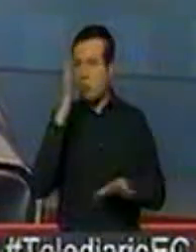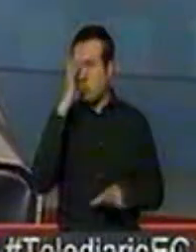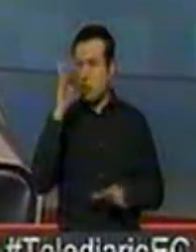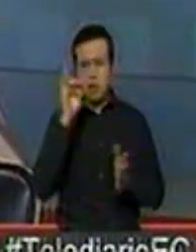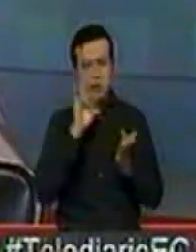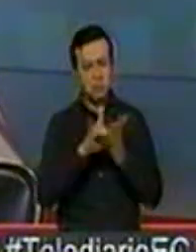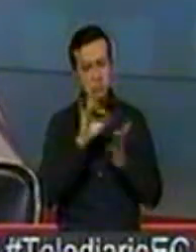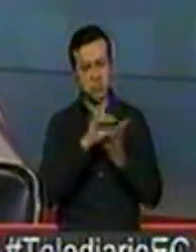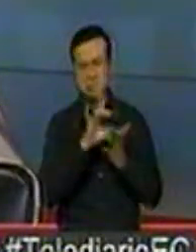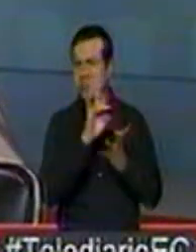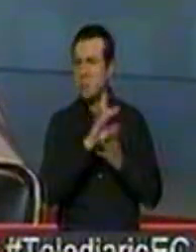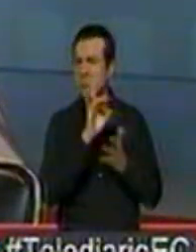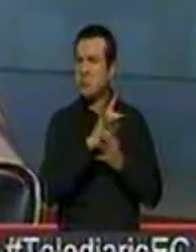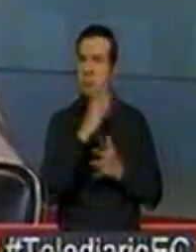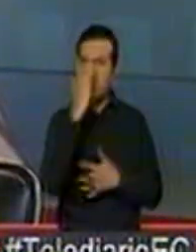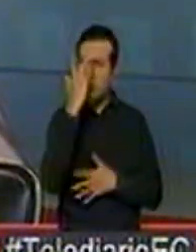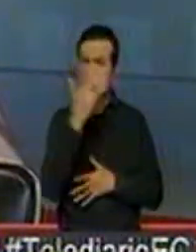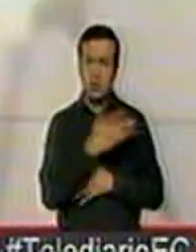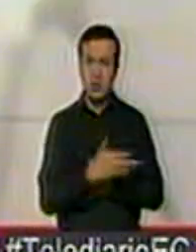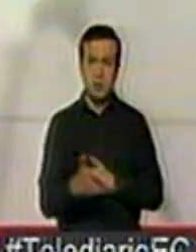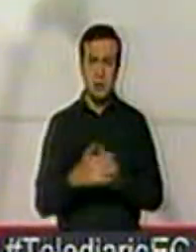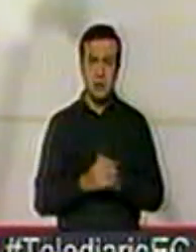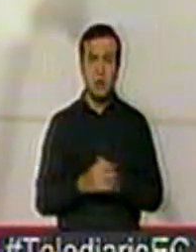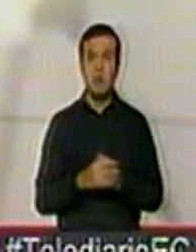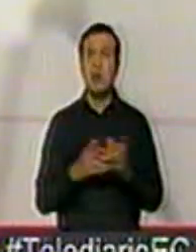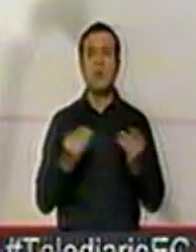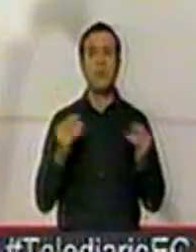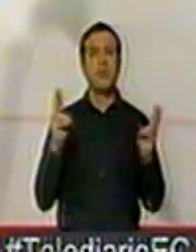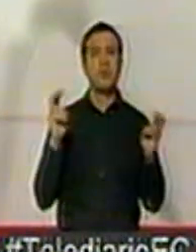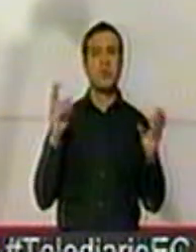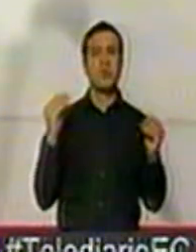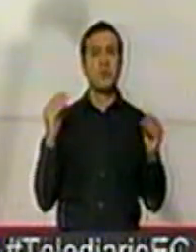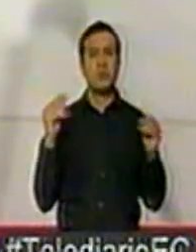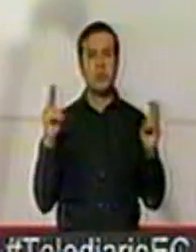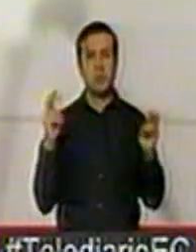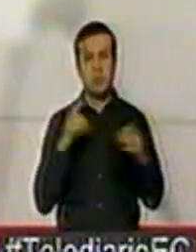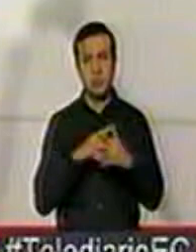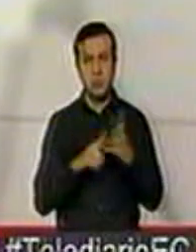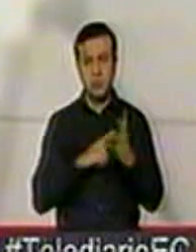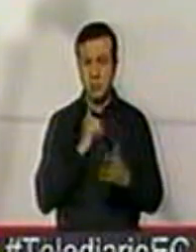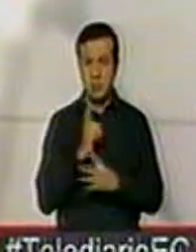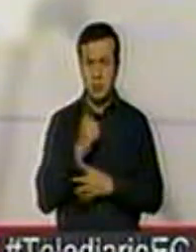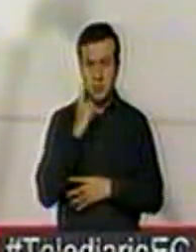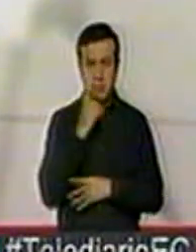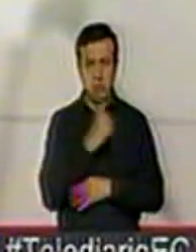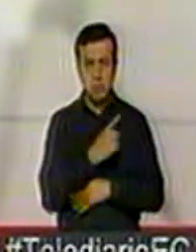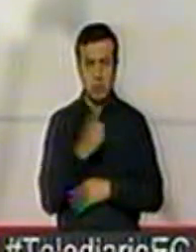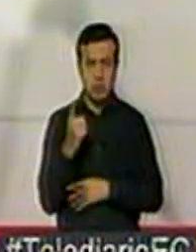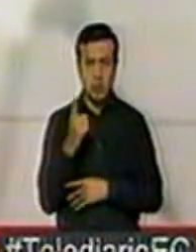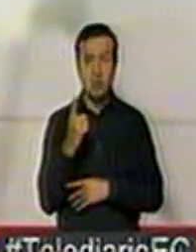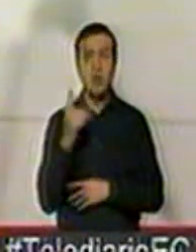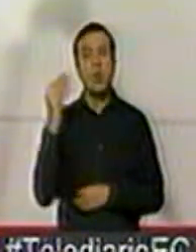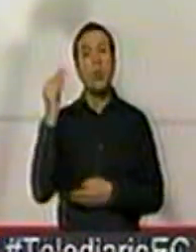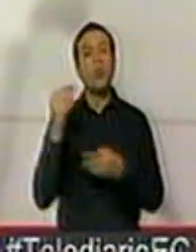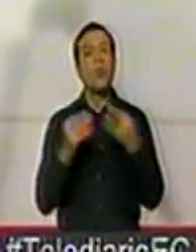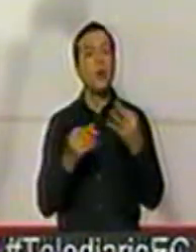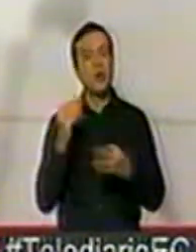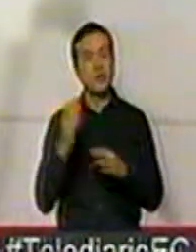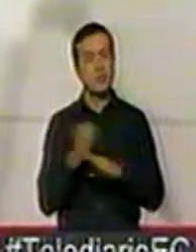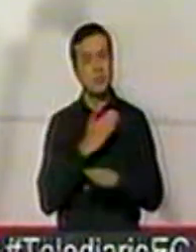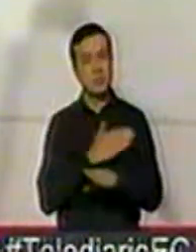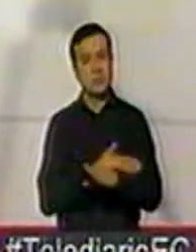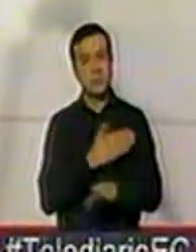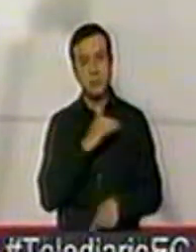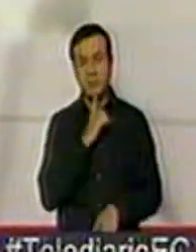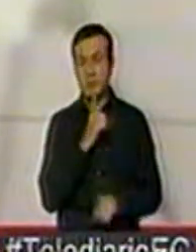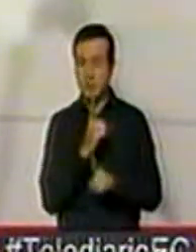destituirlos, por qué censurarlos? Bueno, y ahí hay muchas cosas que son las que se deben ventilar en este juicio, aunque se han